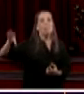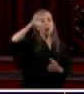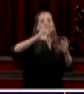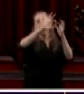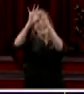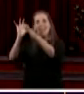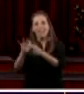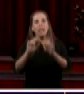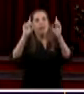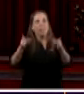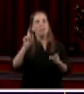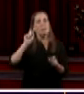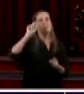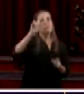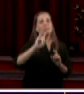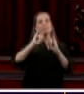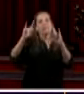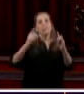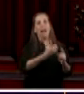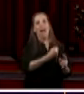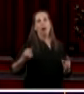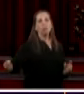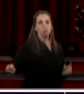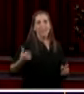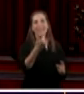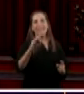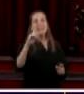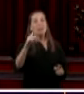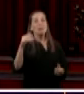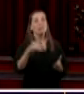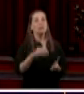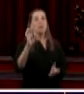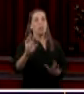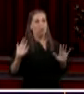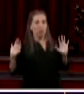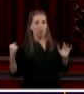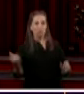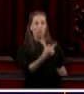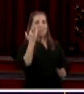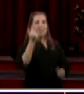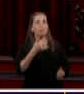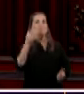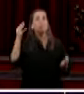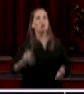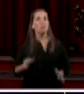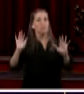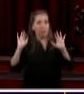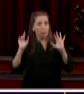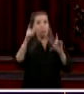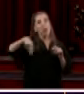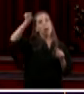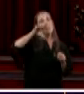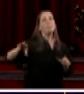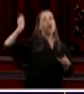95 qué le están diciendo a la nación no me des la plata rompamos el convenio yo me financio busco esa plata y lo y